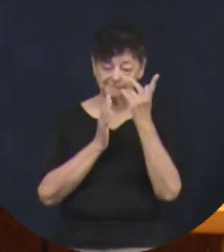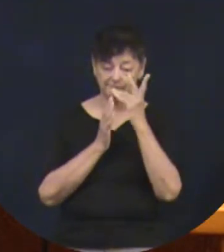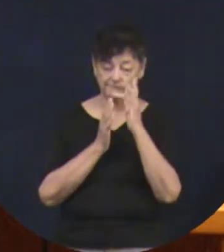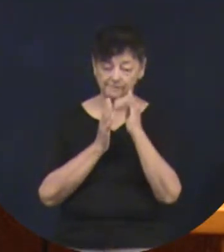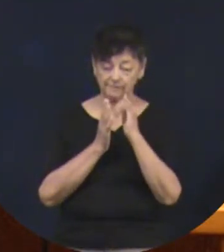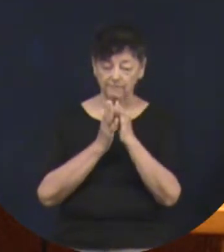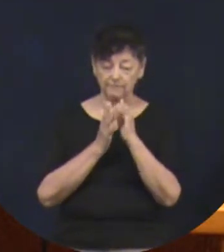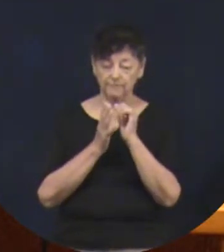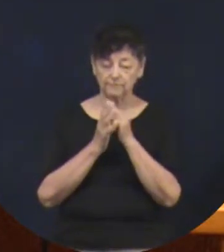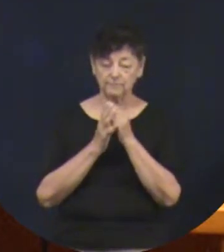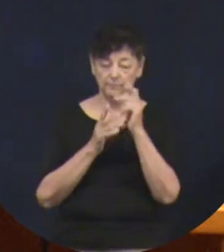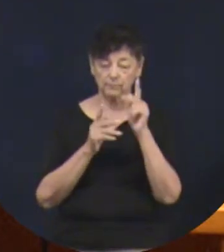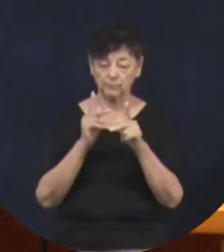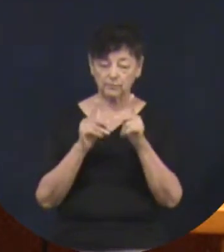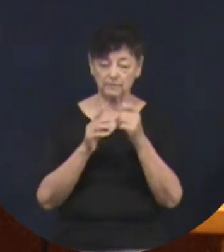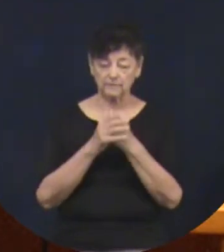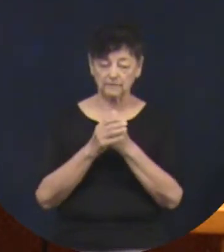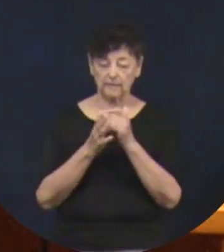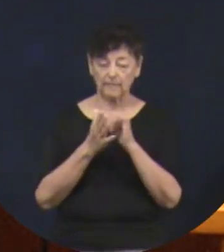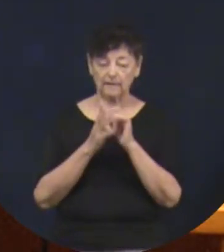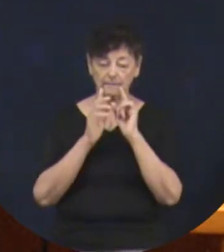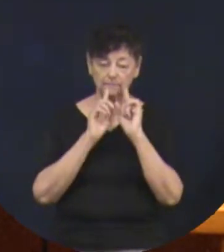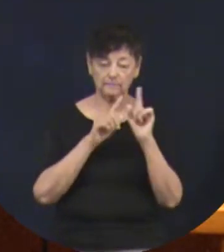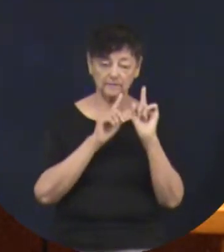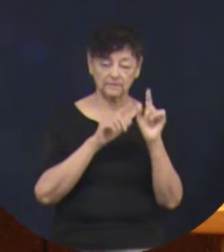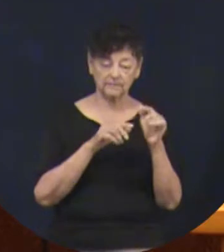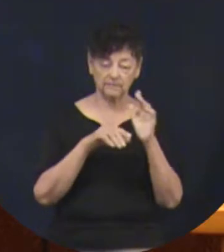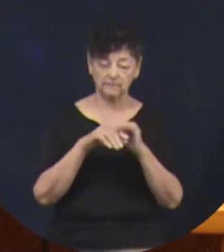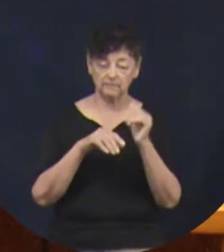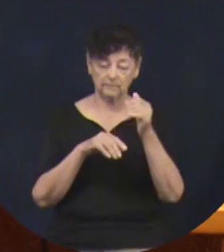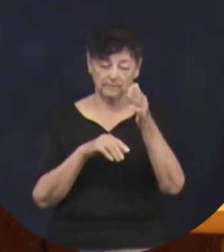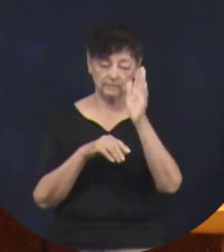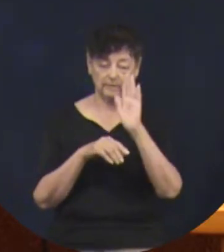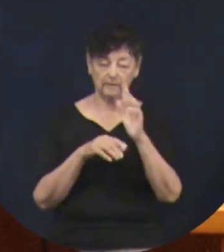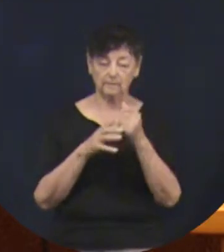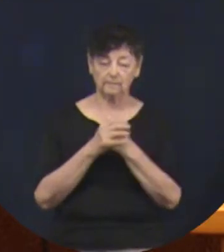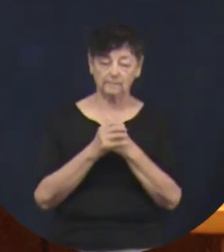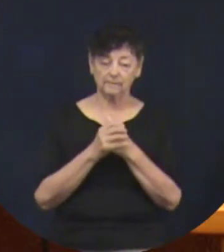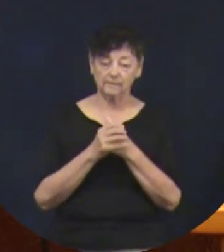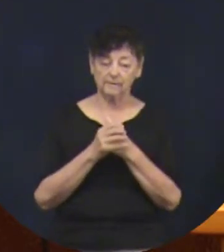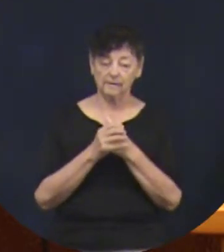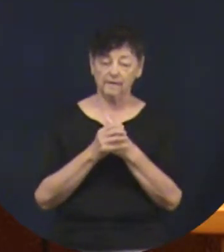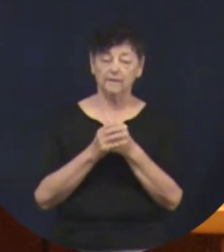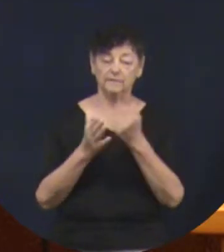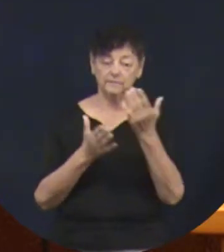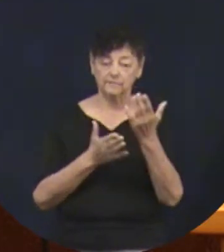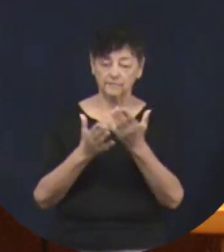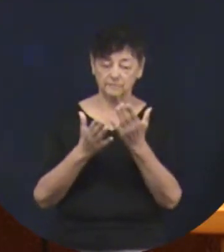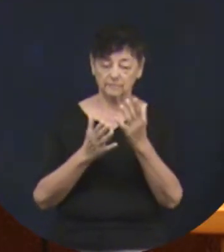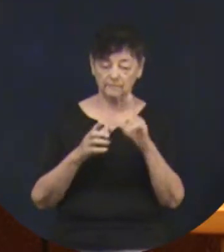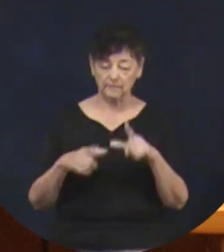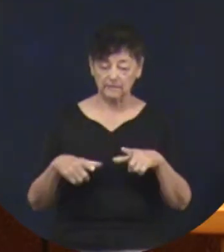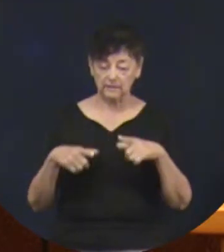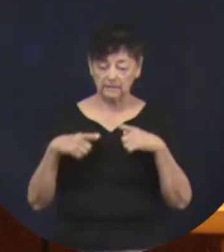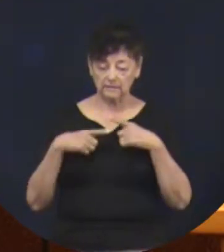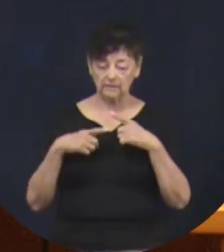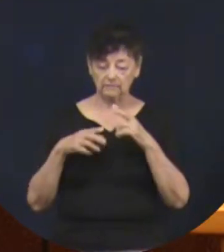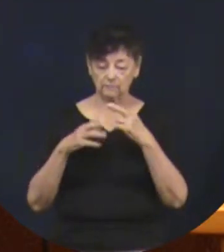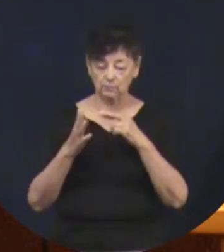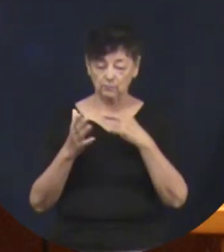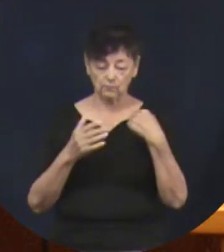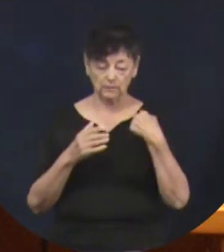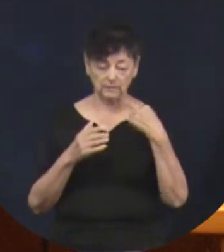todas aquellas personas que responden al llamado de Dios para servir en la vida